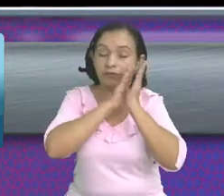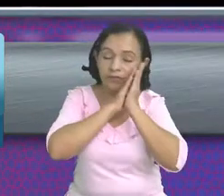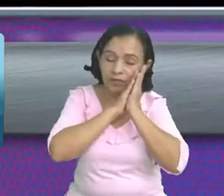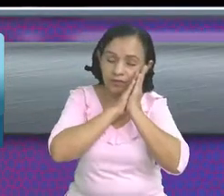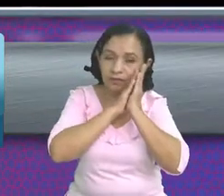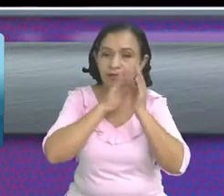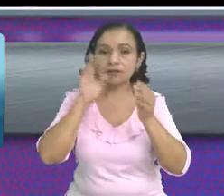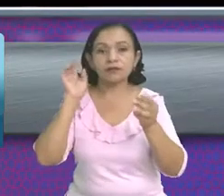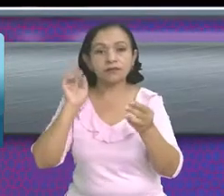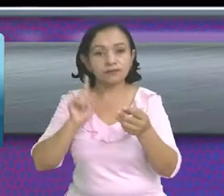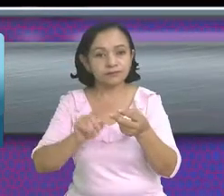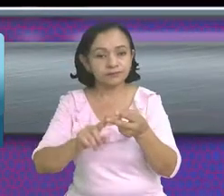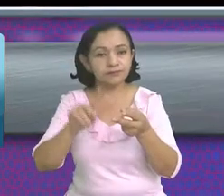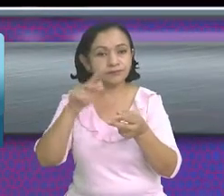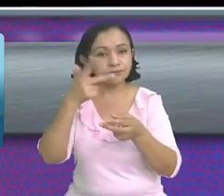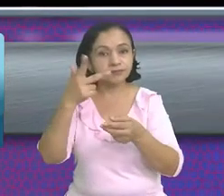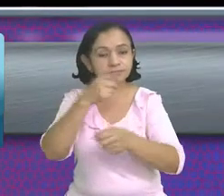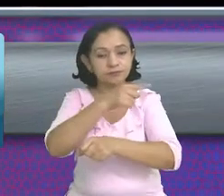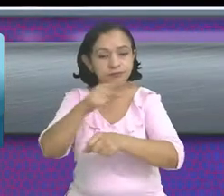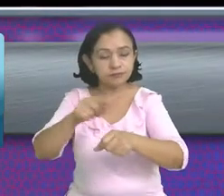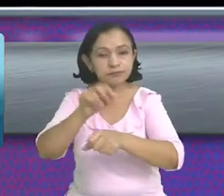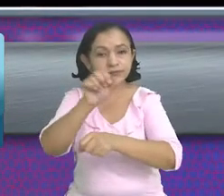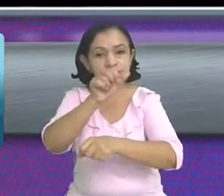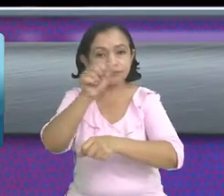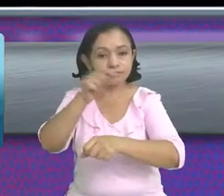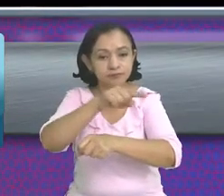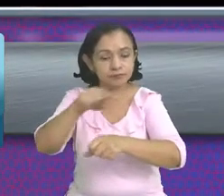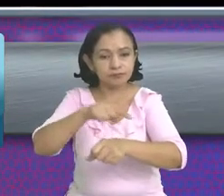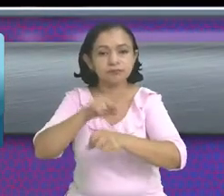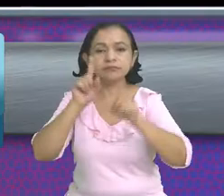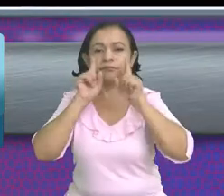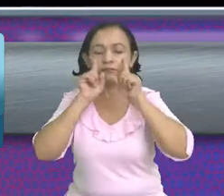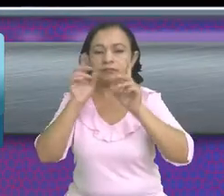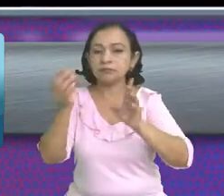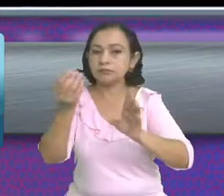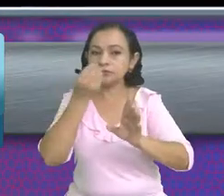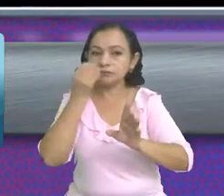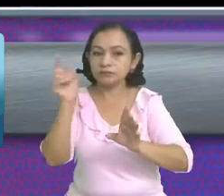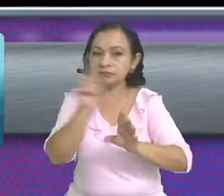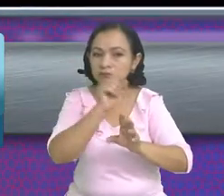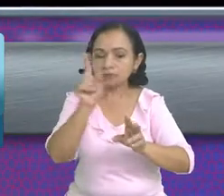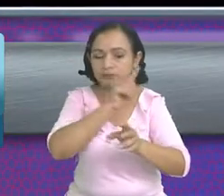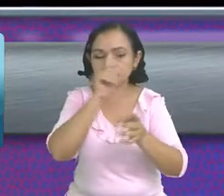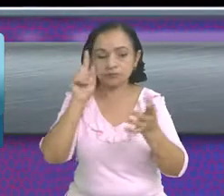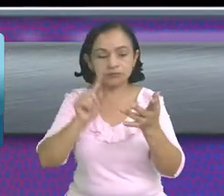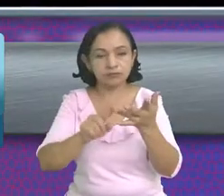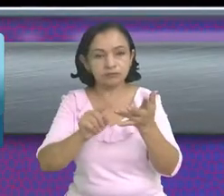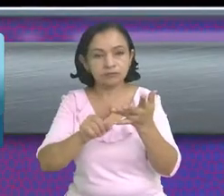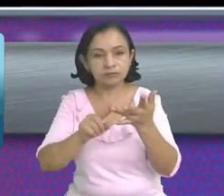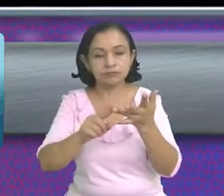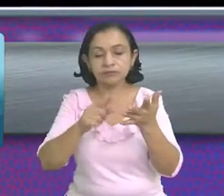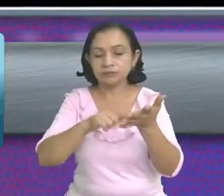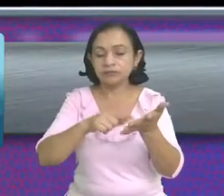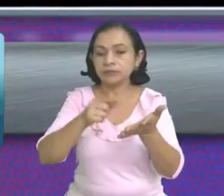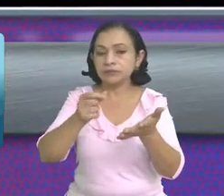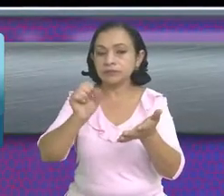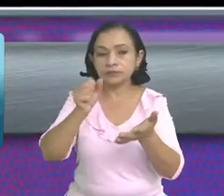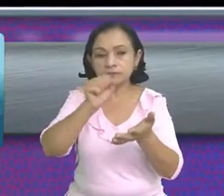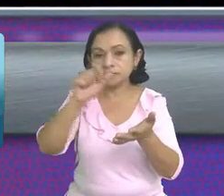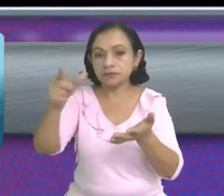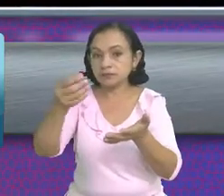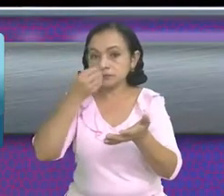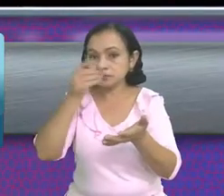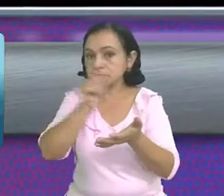descansar sus 8 horas. Sí, sus 8 horas. Sí cuidan de no tomar gaseosa, sí cuidan de no tomar, de no comer sal, de no